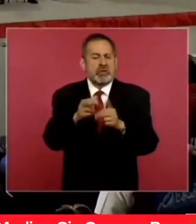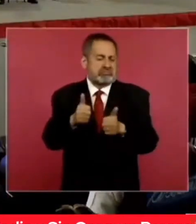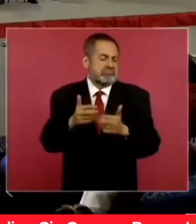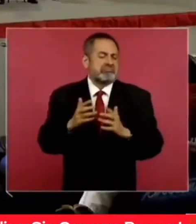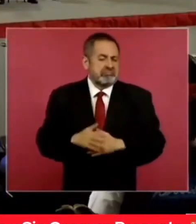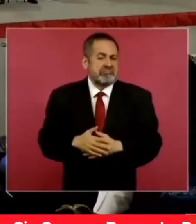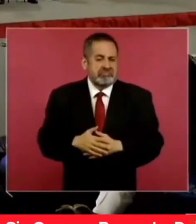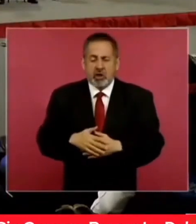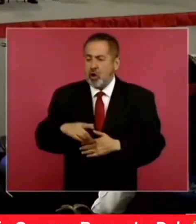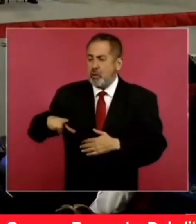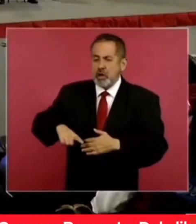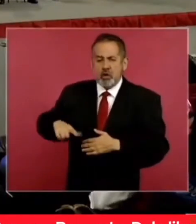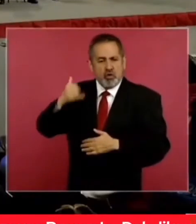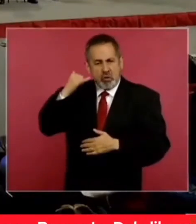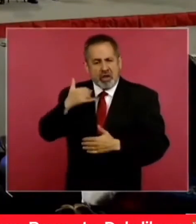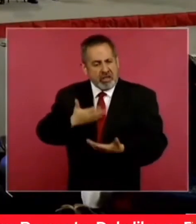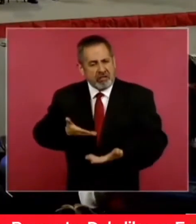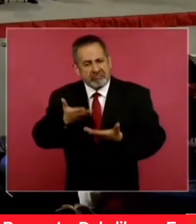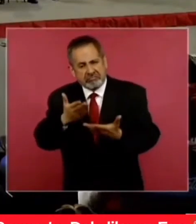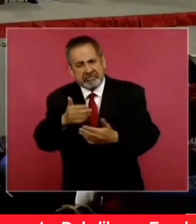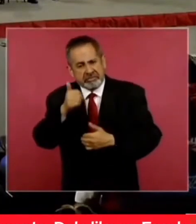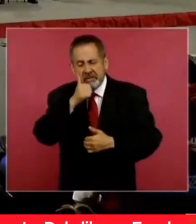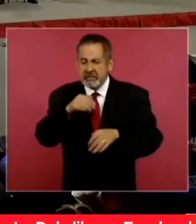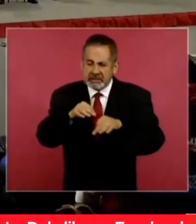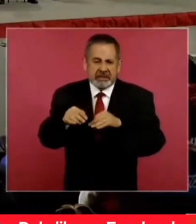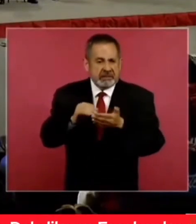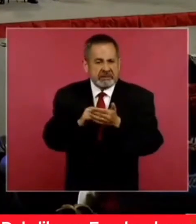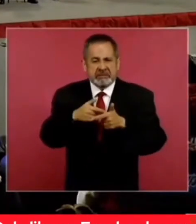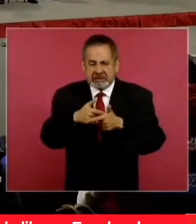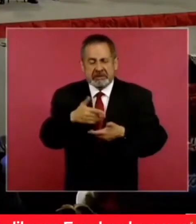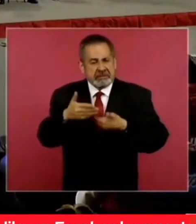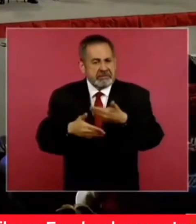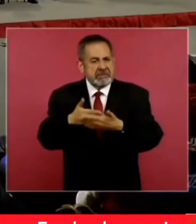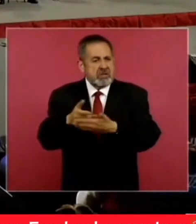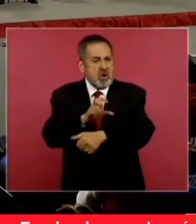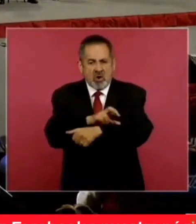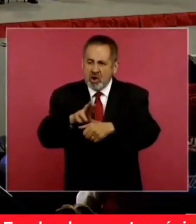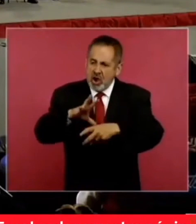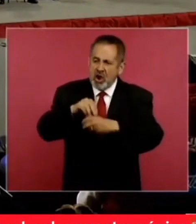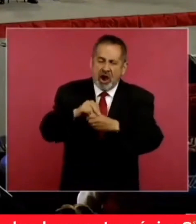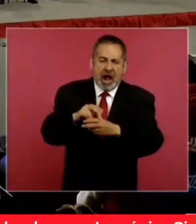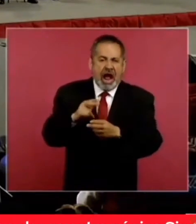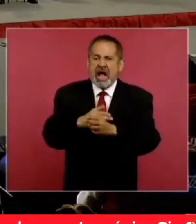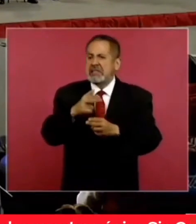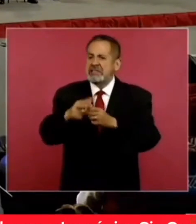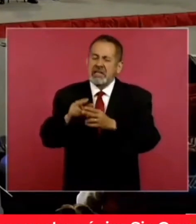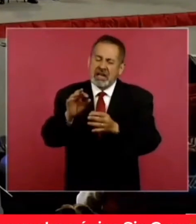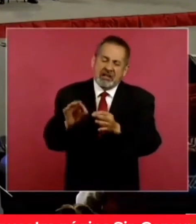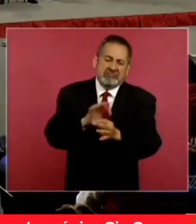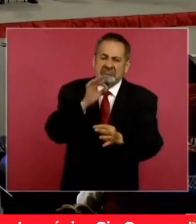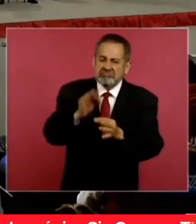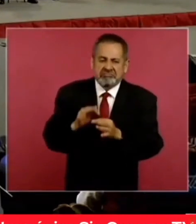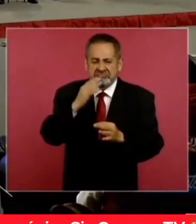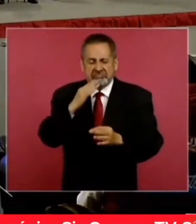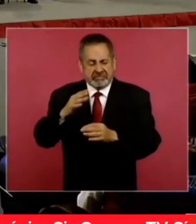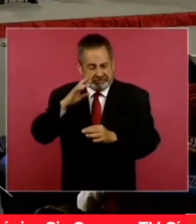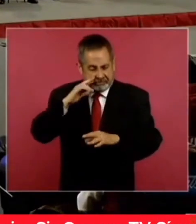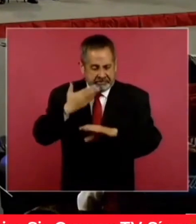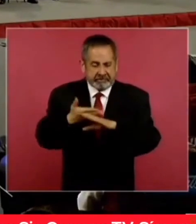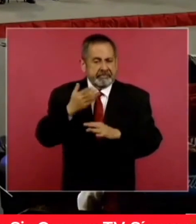La disposición del gobierno de Yucatán, señor presidente, de seguir trabajando de manera coordinada hasta el último día de nuestras administraciones. Muchas gracias.